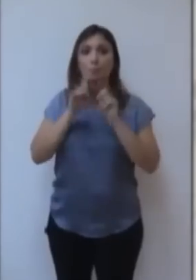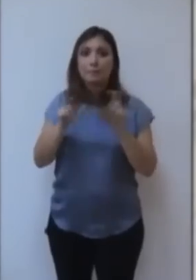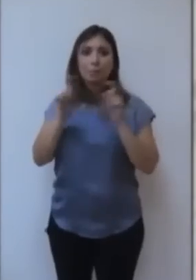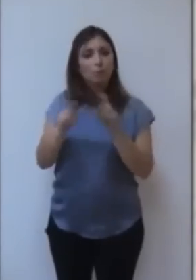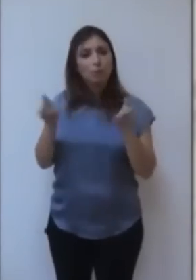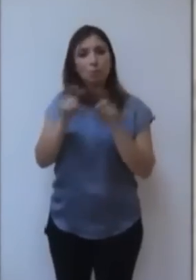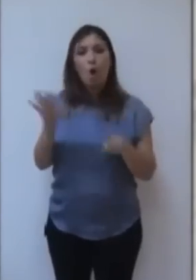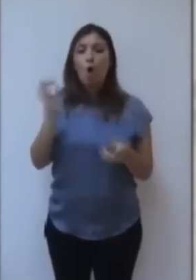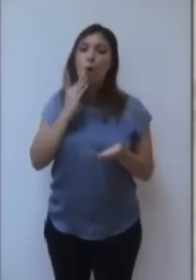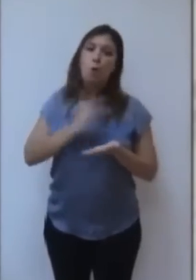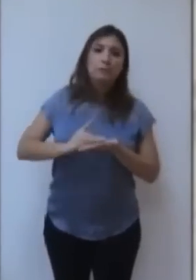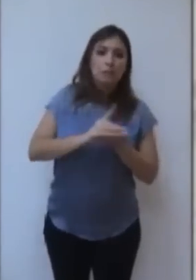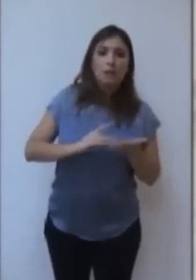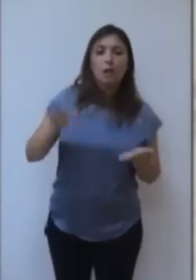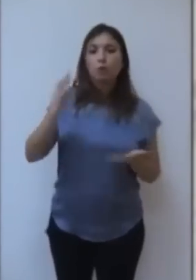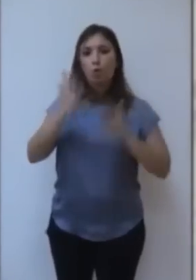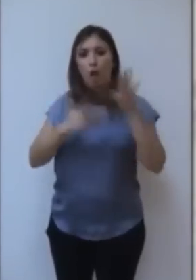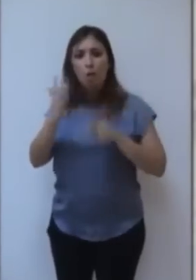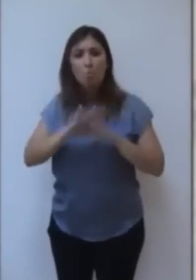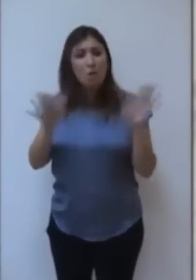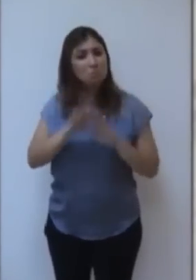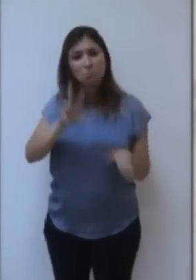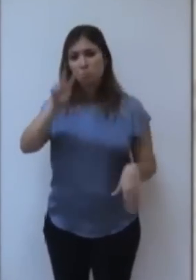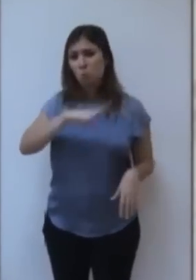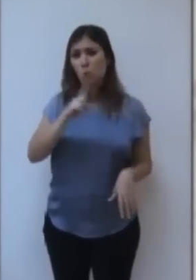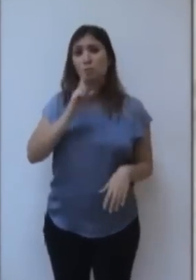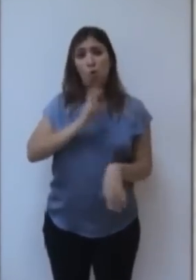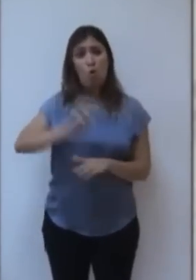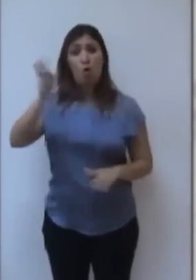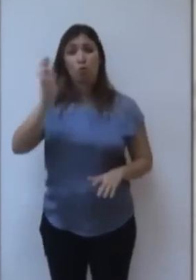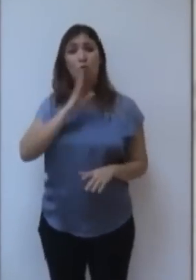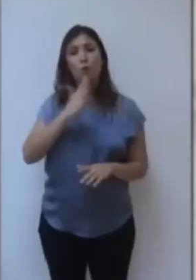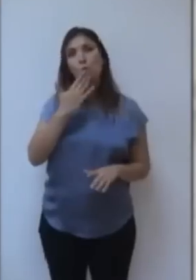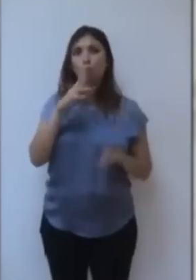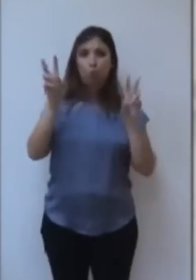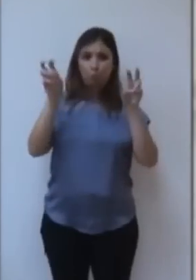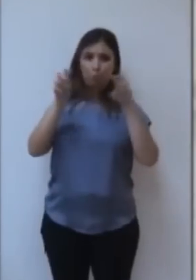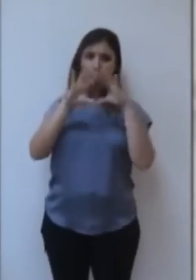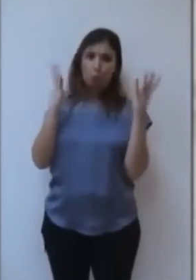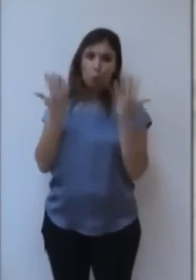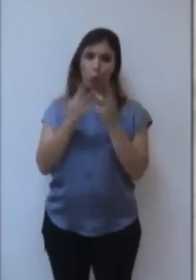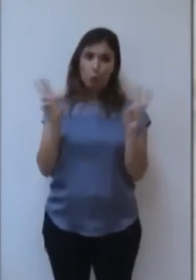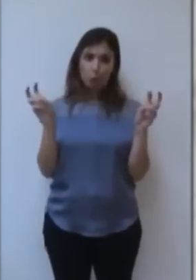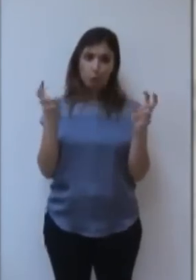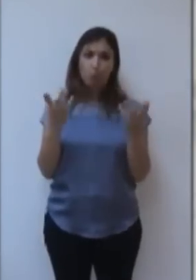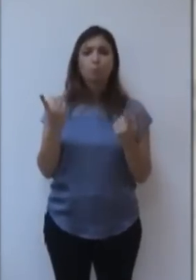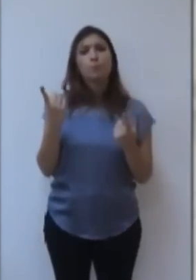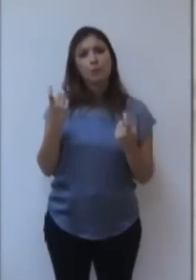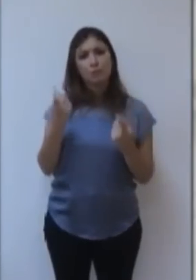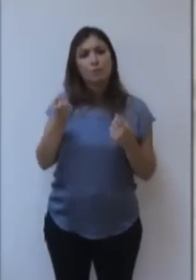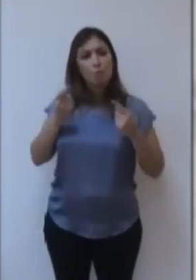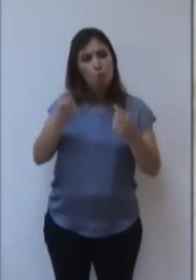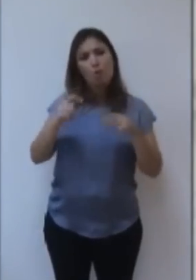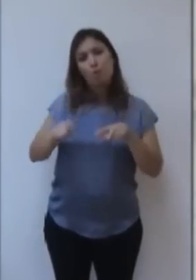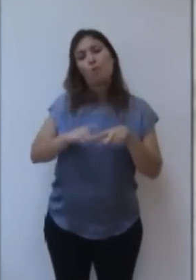o hacer bases de datos y hojas de cálculo y cosas de este tipo, sino que también existe ese mundo que necesita de ese tipo